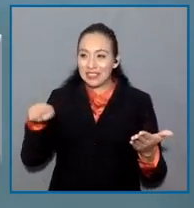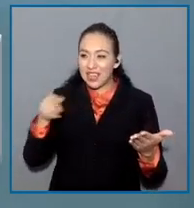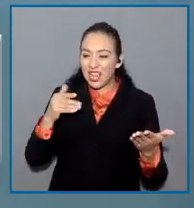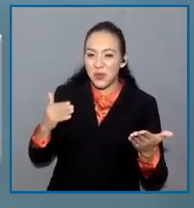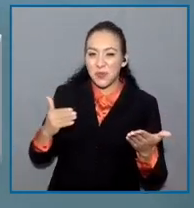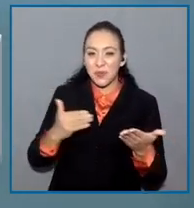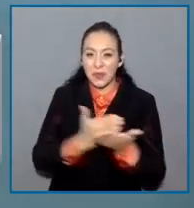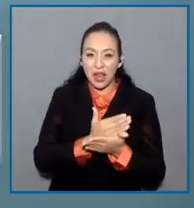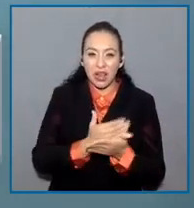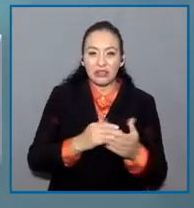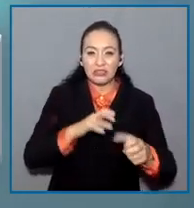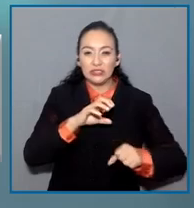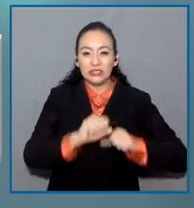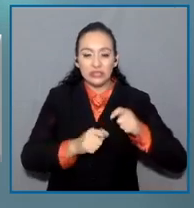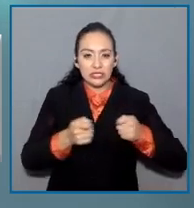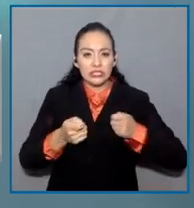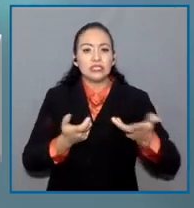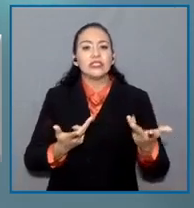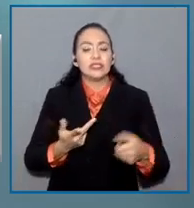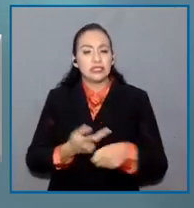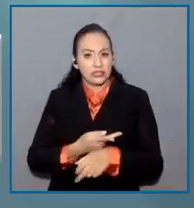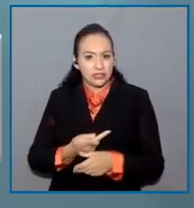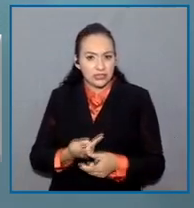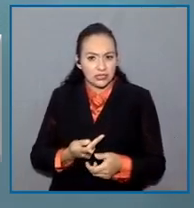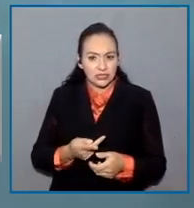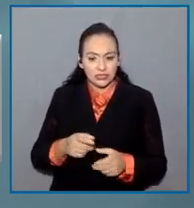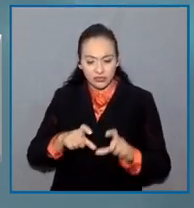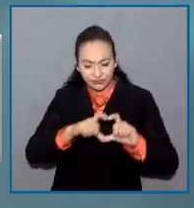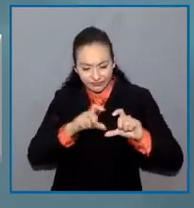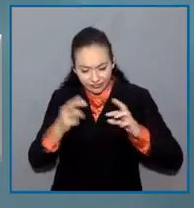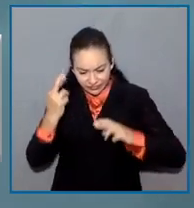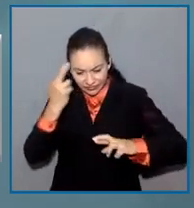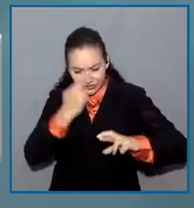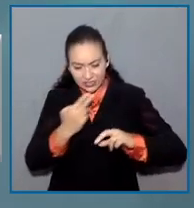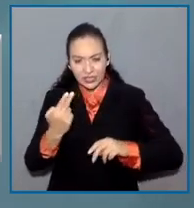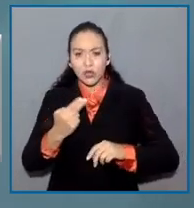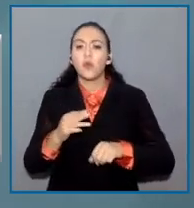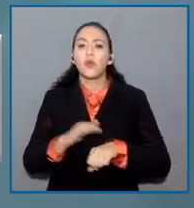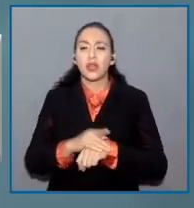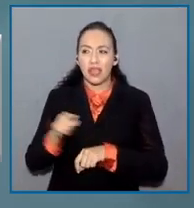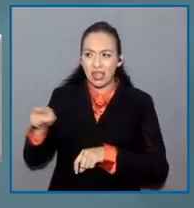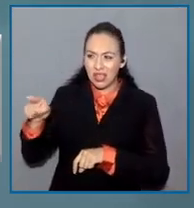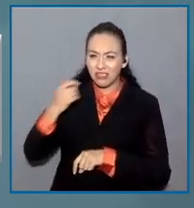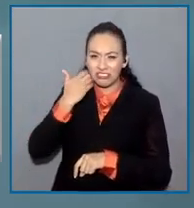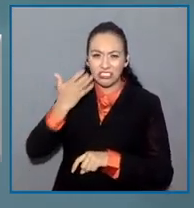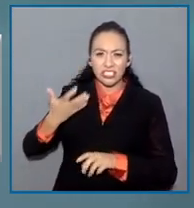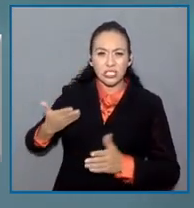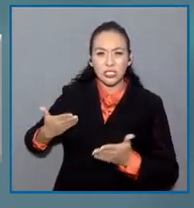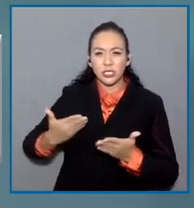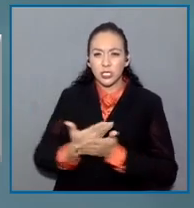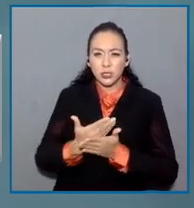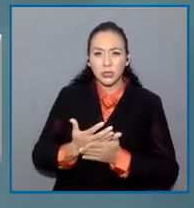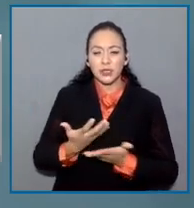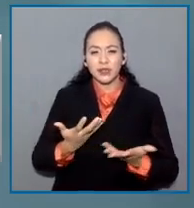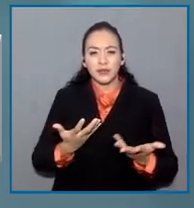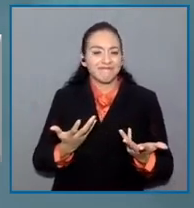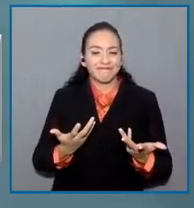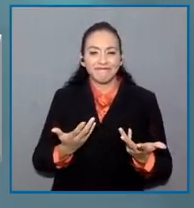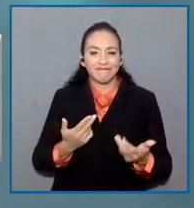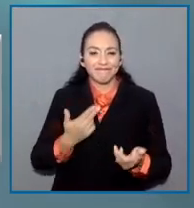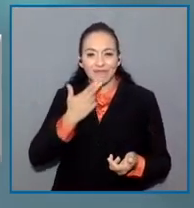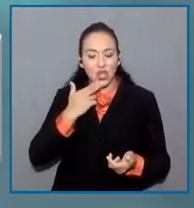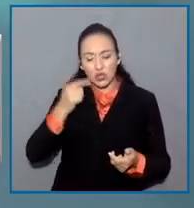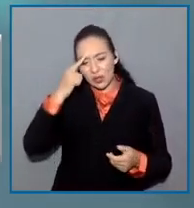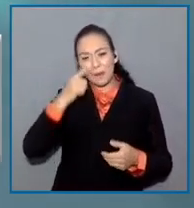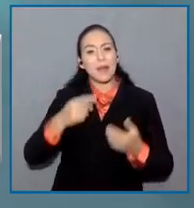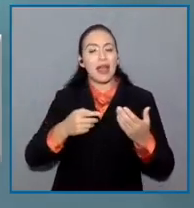regularidad constitucional del propio texto constitucional, eliminando, por supuesto, cualquier posibilidad de que la Suprema Corte o cualquiera